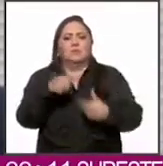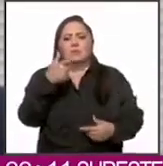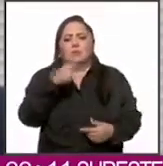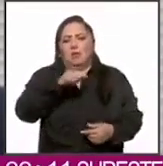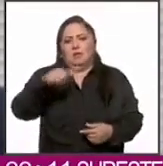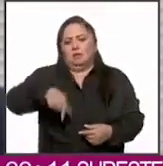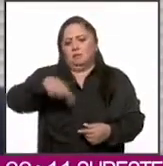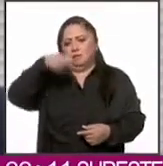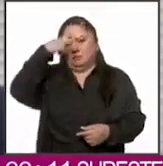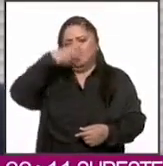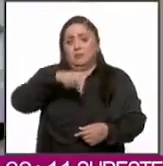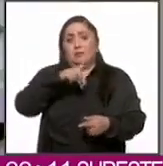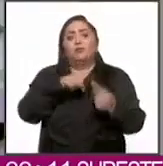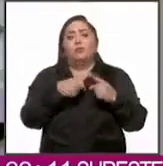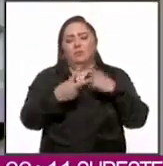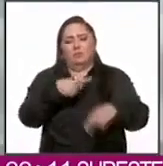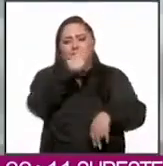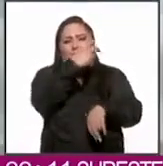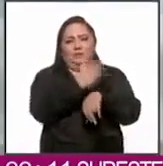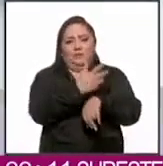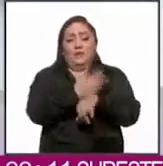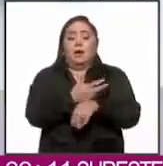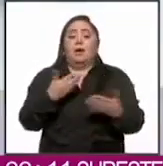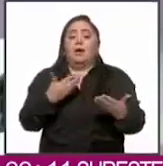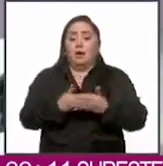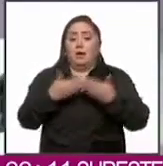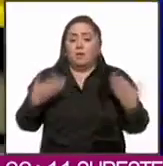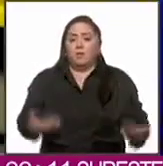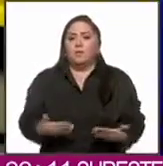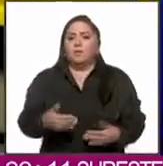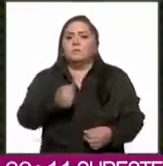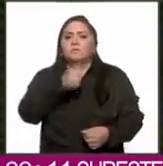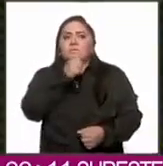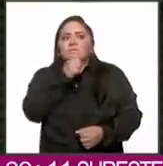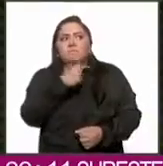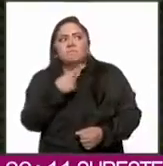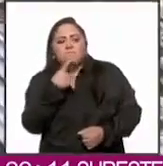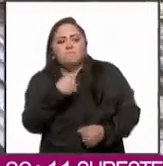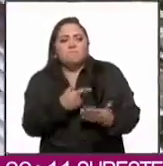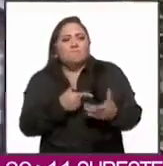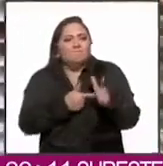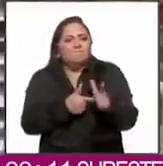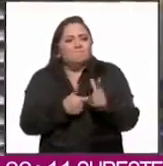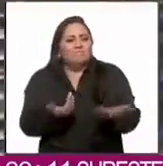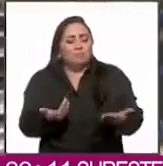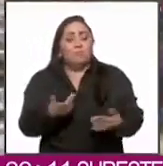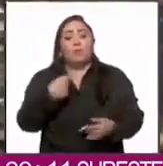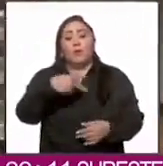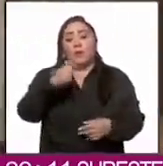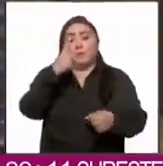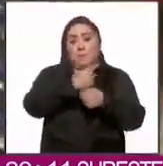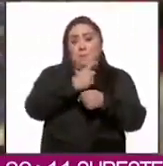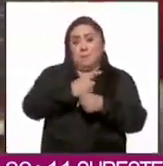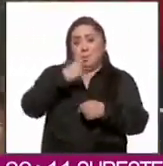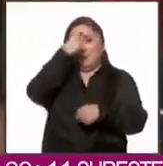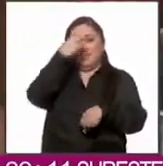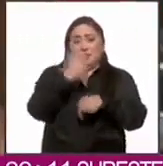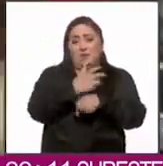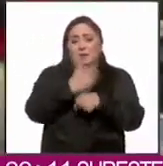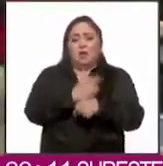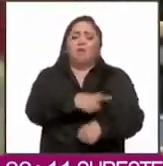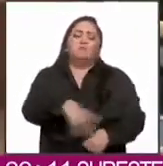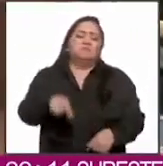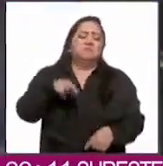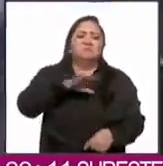armas desde los Estados Unidos. Hasta ahora, ninguna demanda ha prosperado. De hecho, la primera en Massachusetts fue